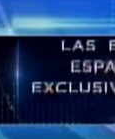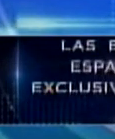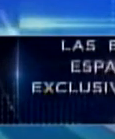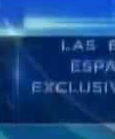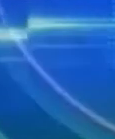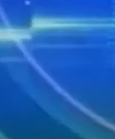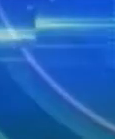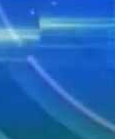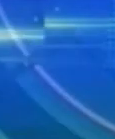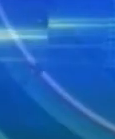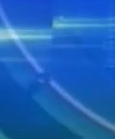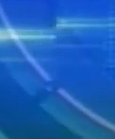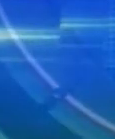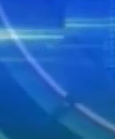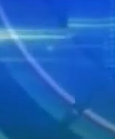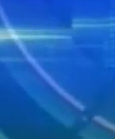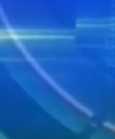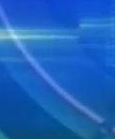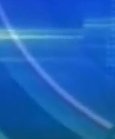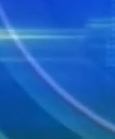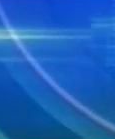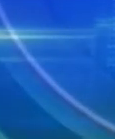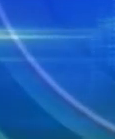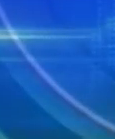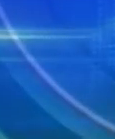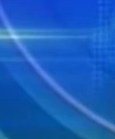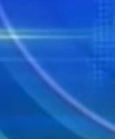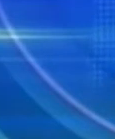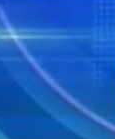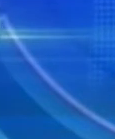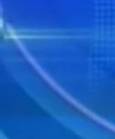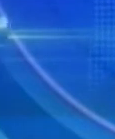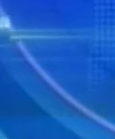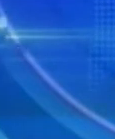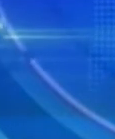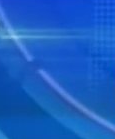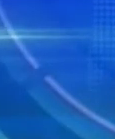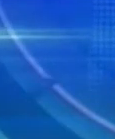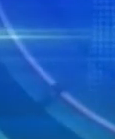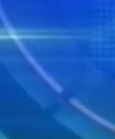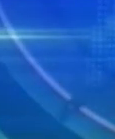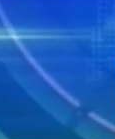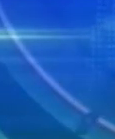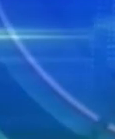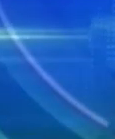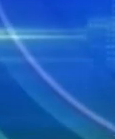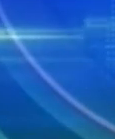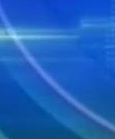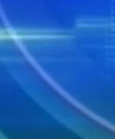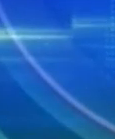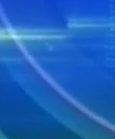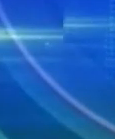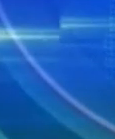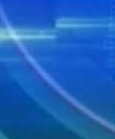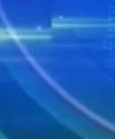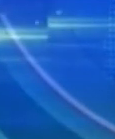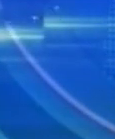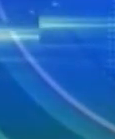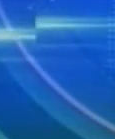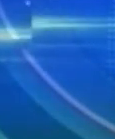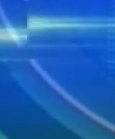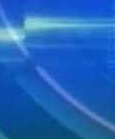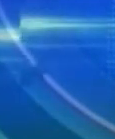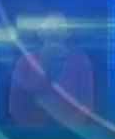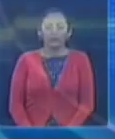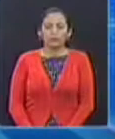República, Lenín Moreno, este momento de austeridad, de vender algunos bienes del Estado, de reducir el sueldo